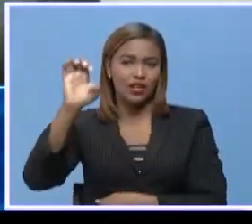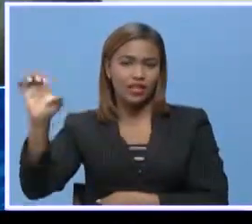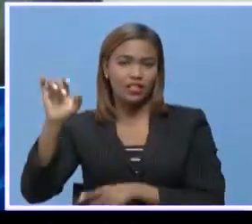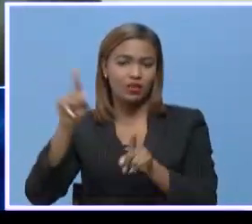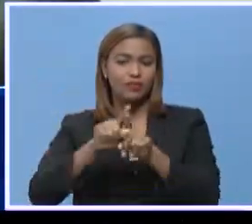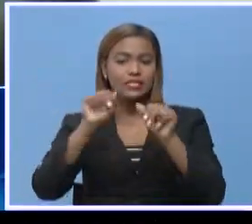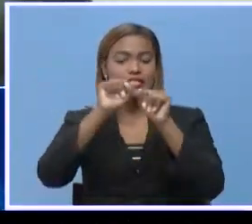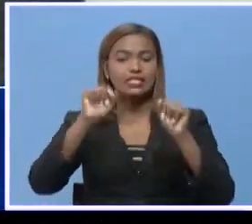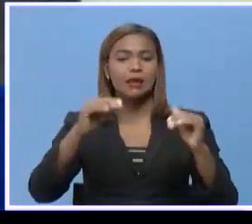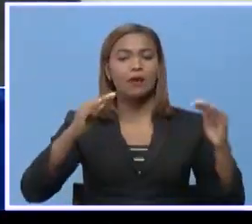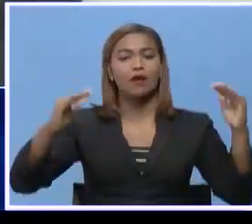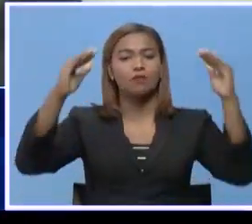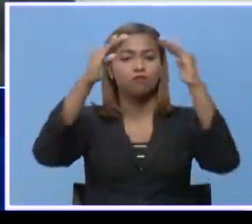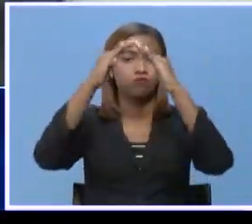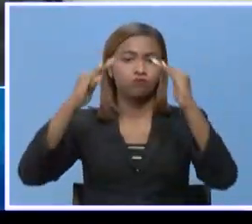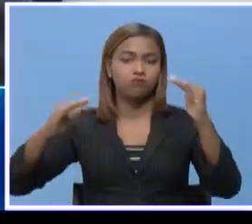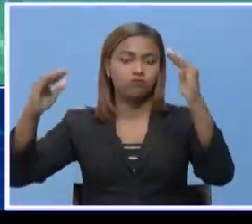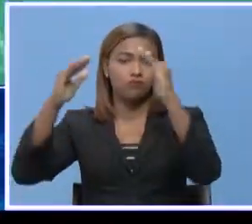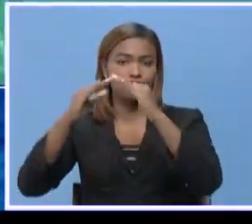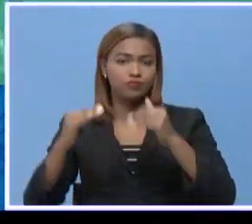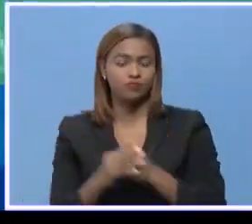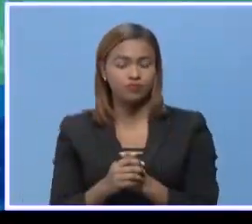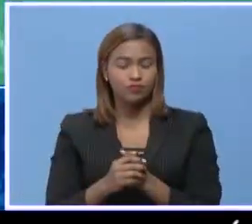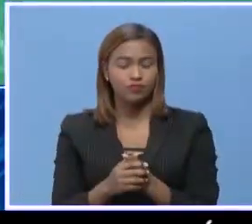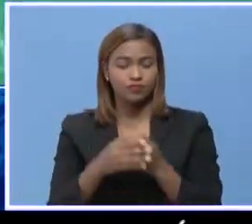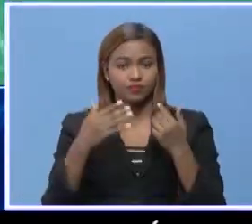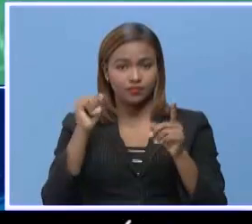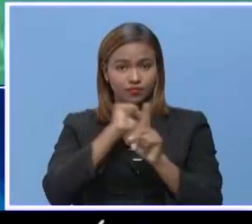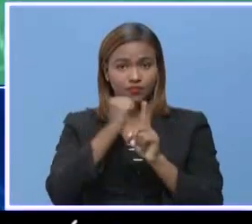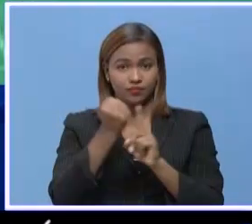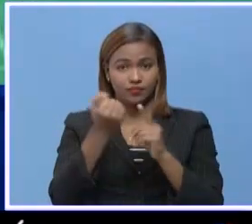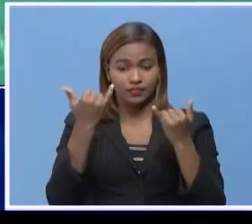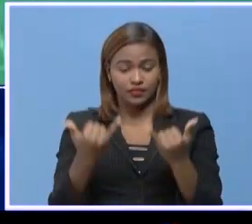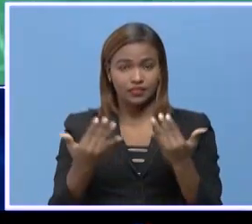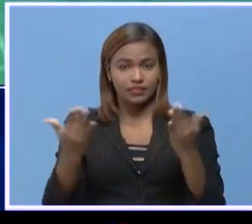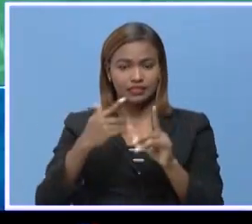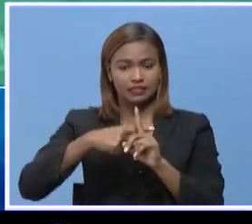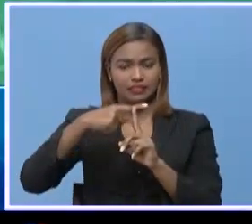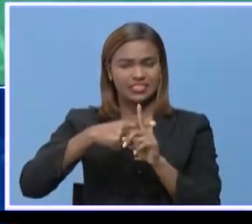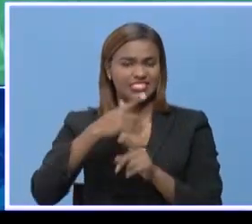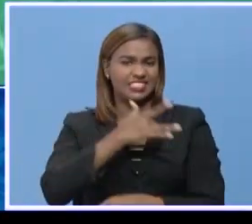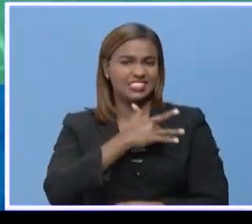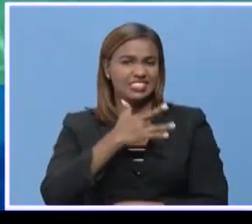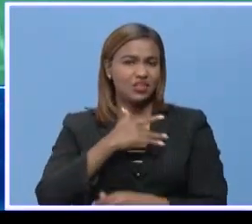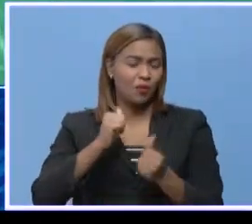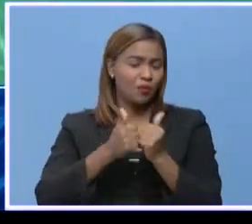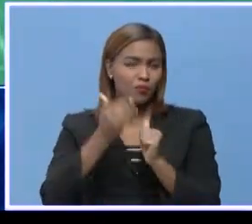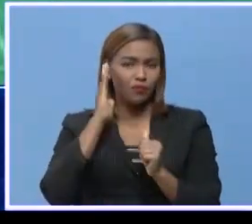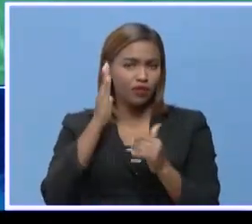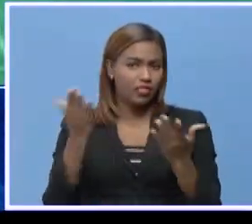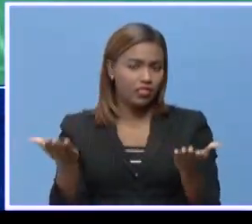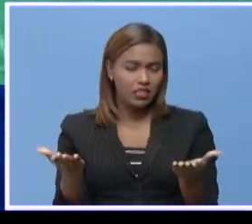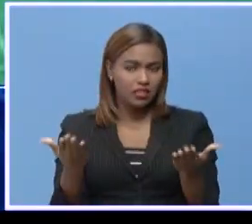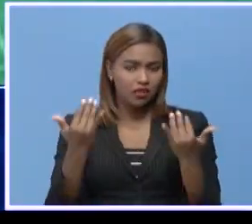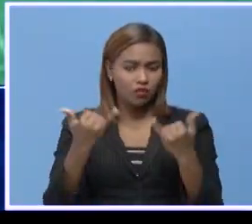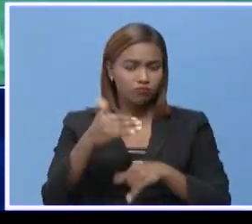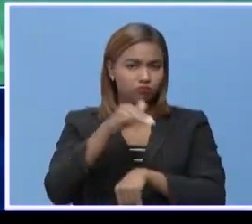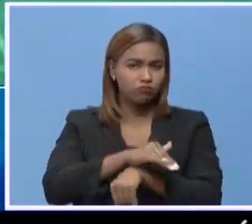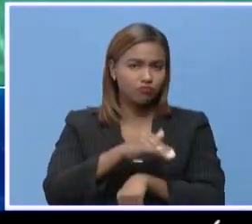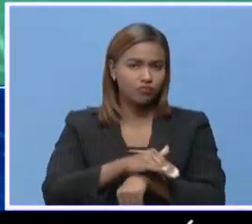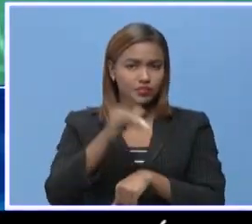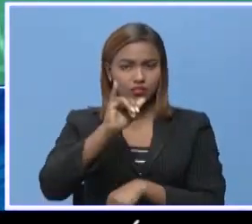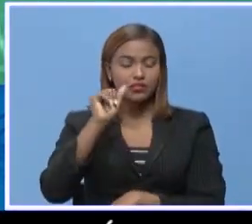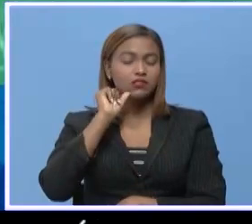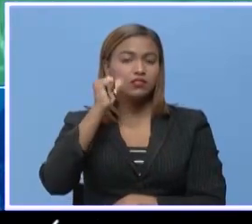los sistemas montañosos. Sobre las condiciones, ya hablando de las temperaturas, ¿cómo se estarán ya esta noche